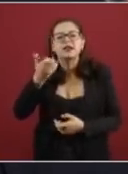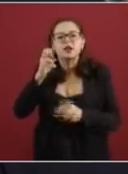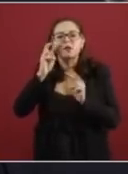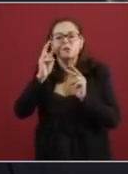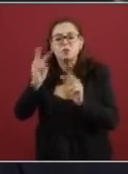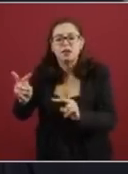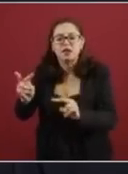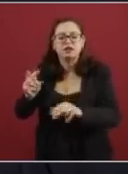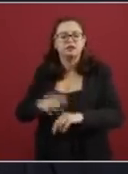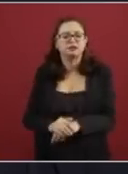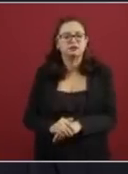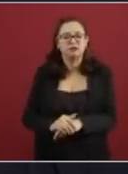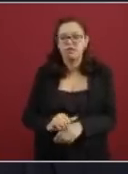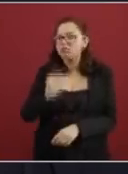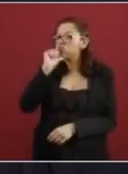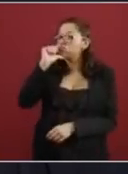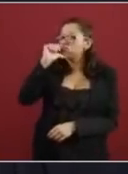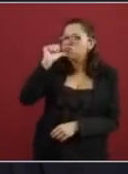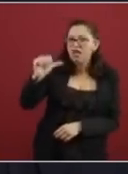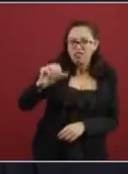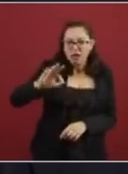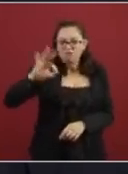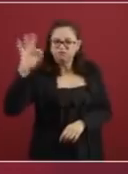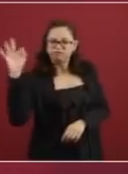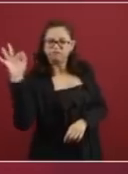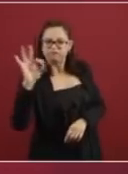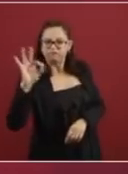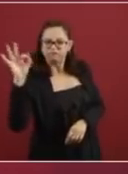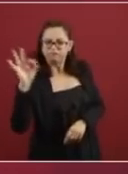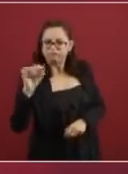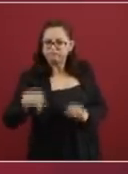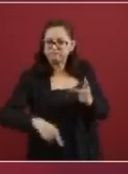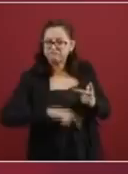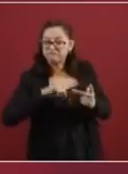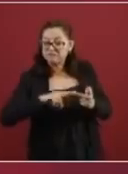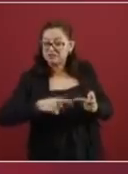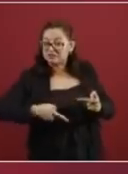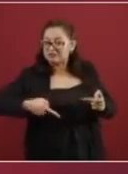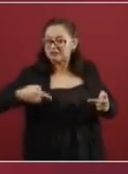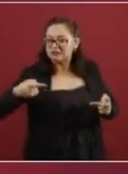sin acarreos, sin amenazas,